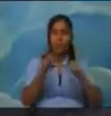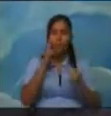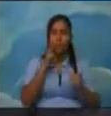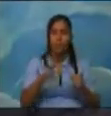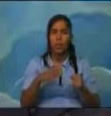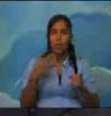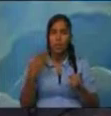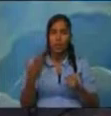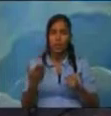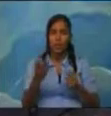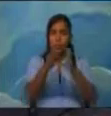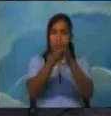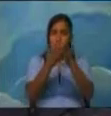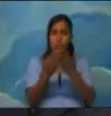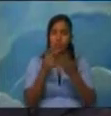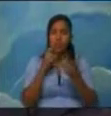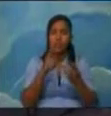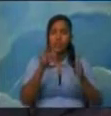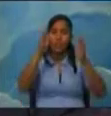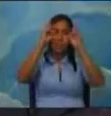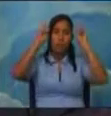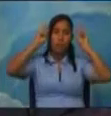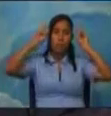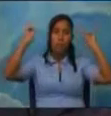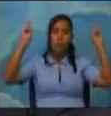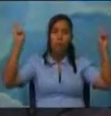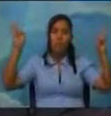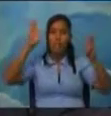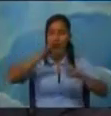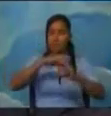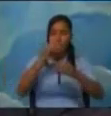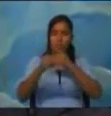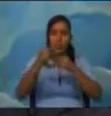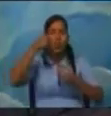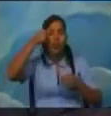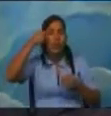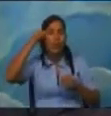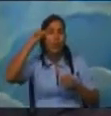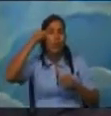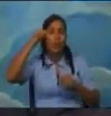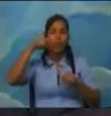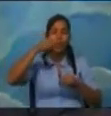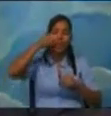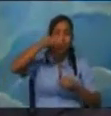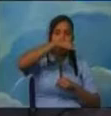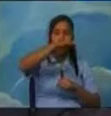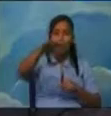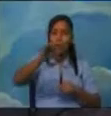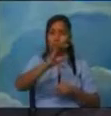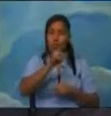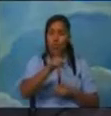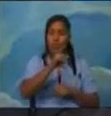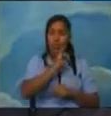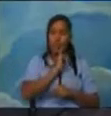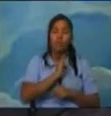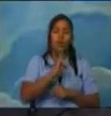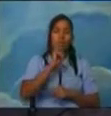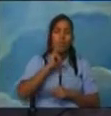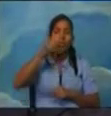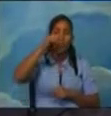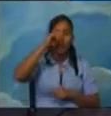que Moisés está haciendo una recordatoria a este pueblo, al pueblo de